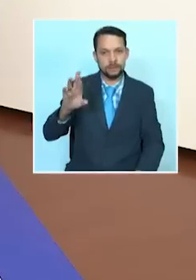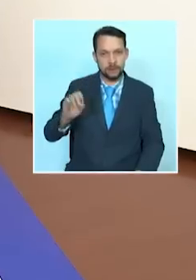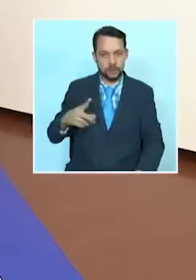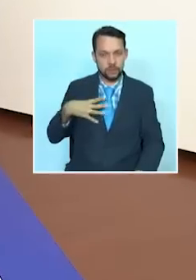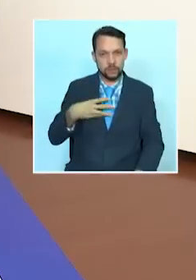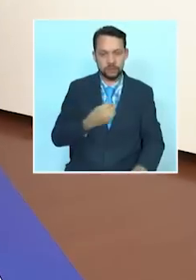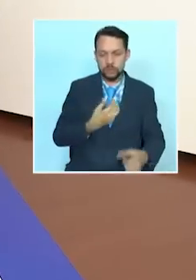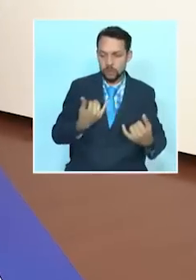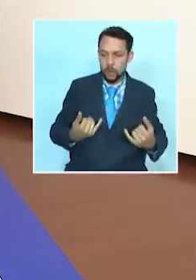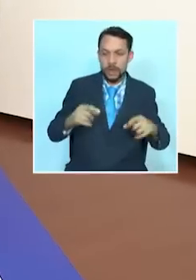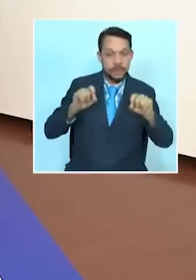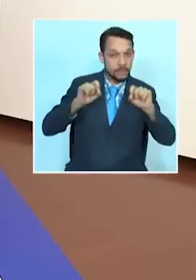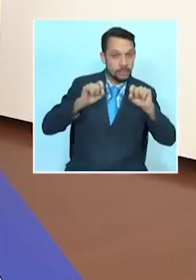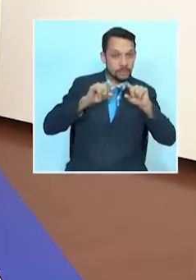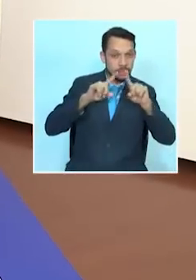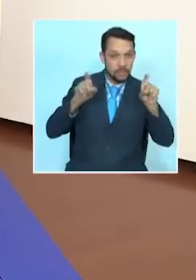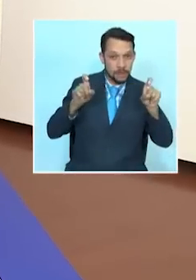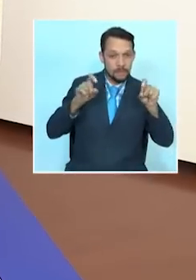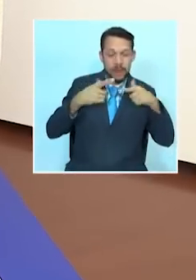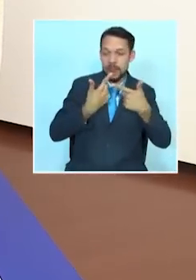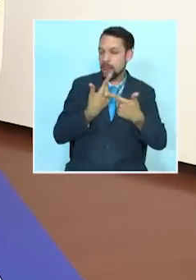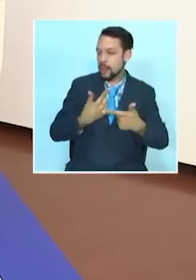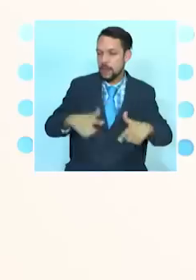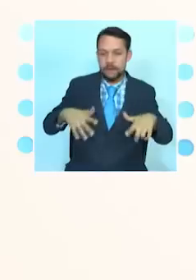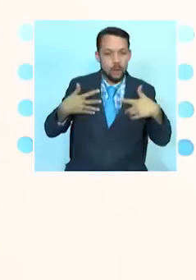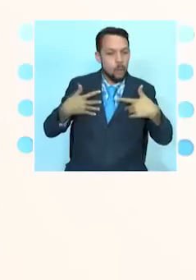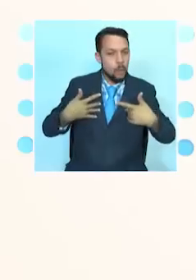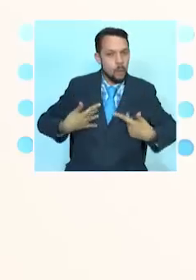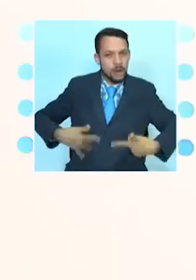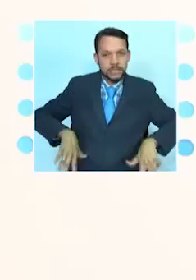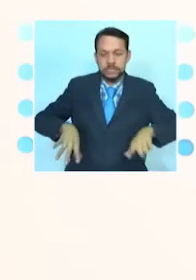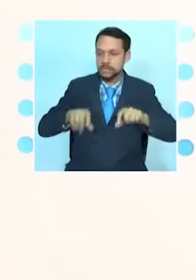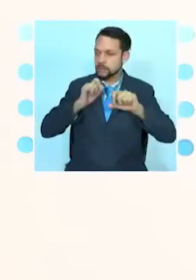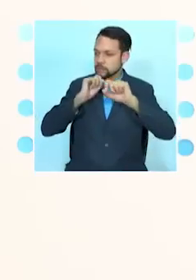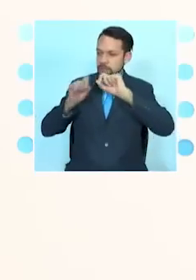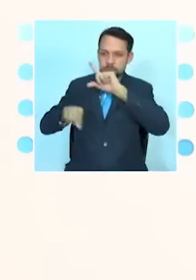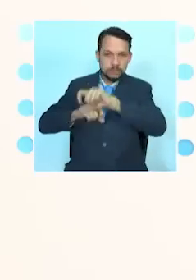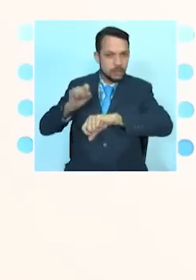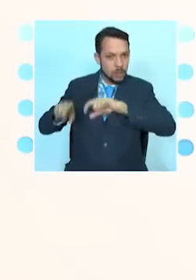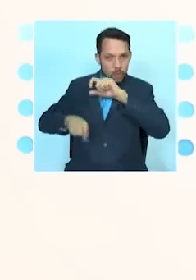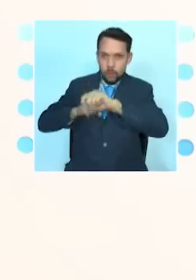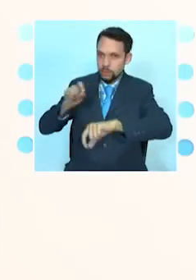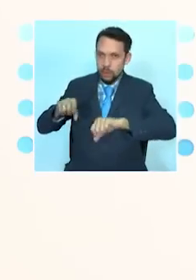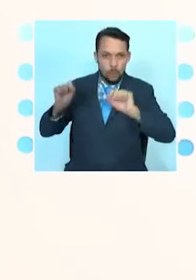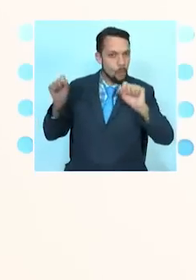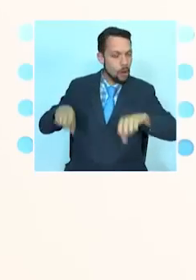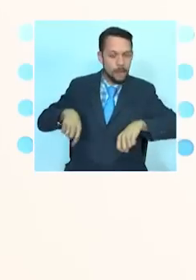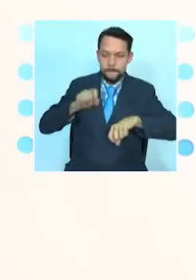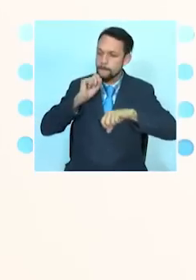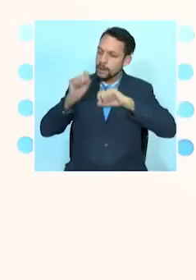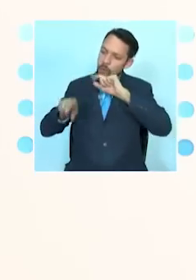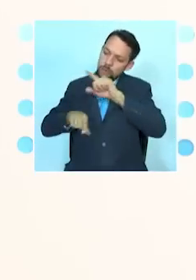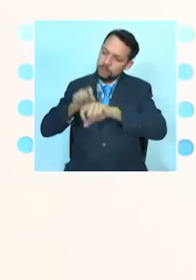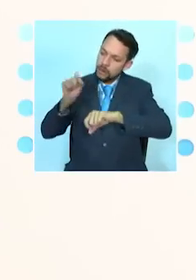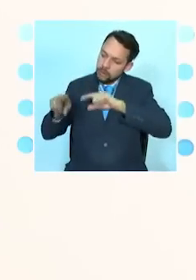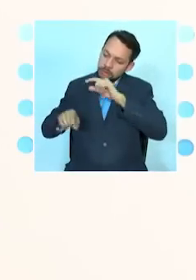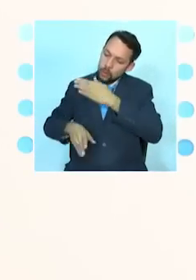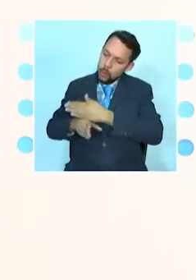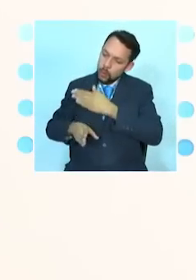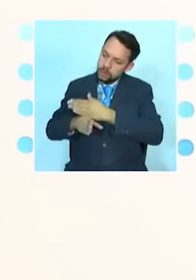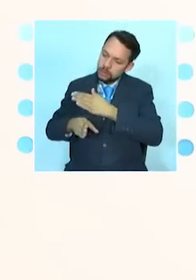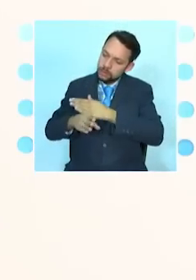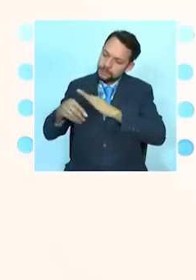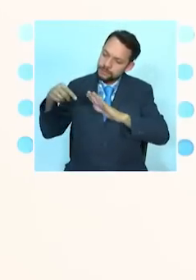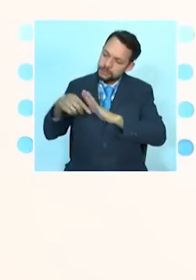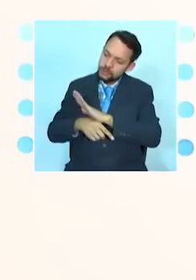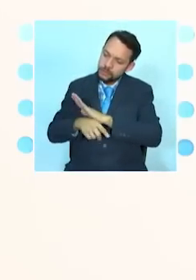un tema planteado específicamente sino que en la medida del programa que avance las preguntas se